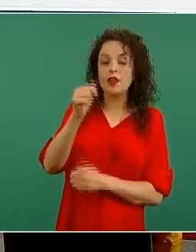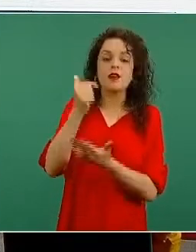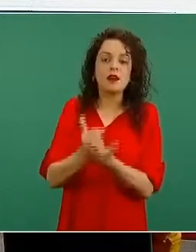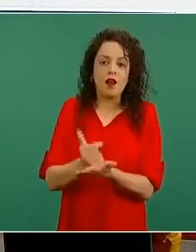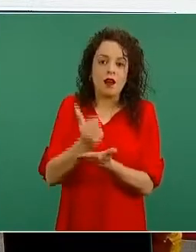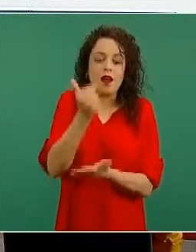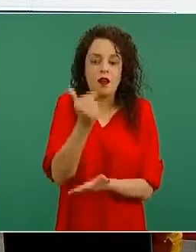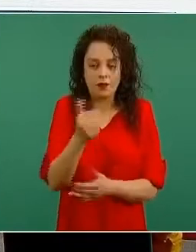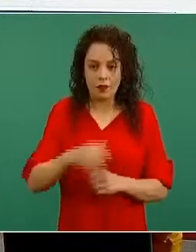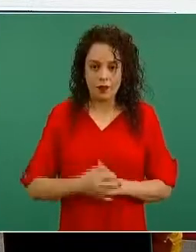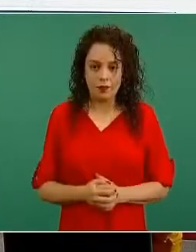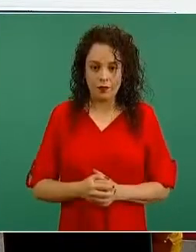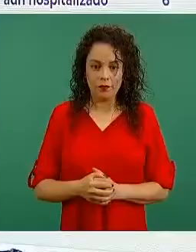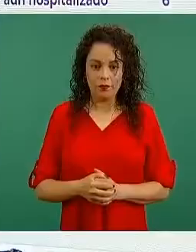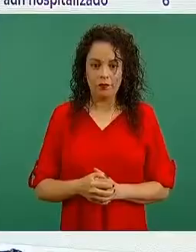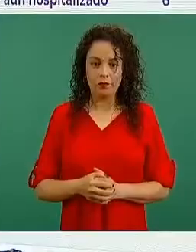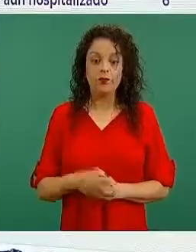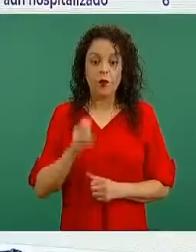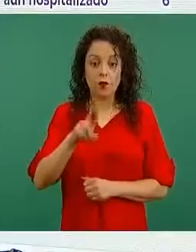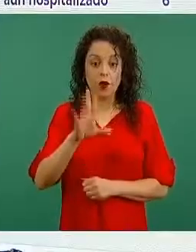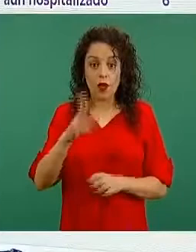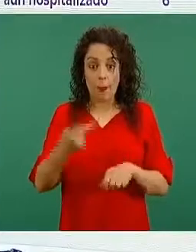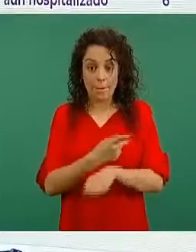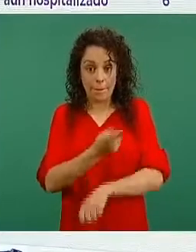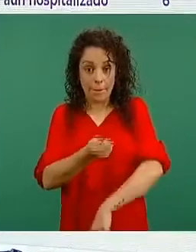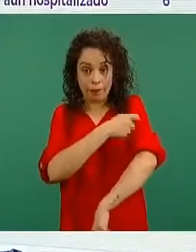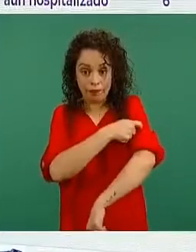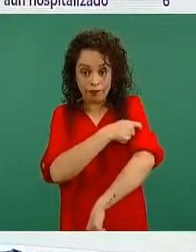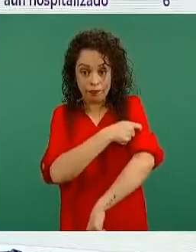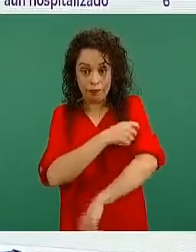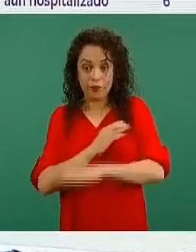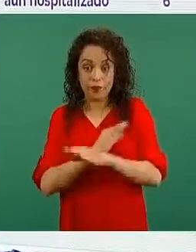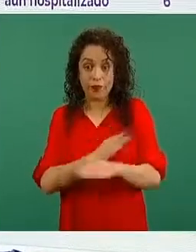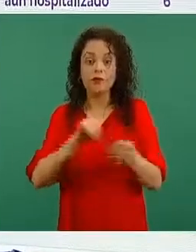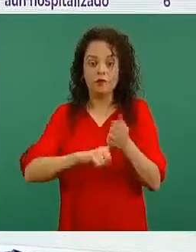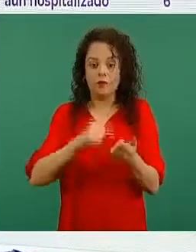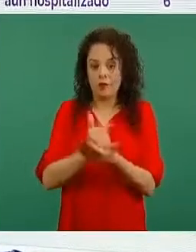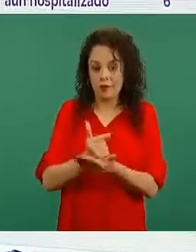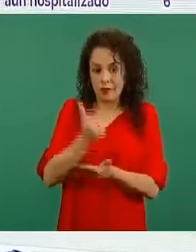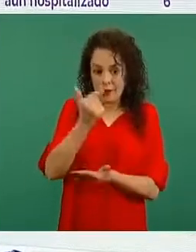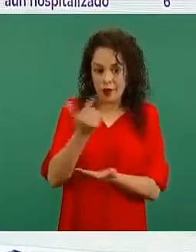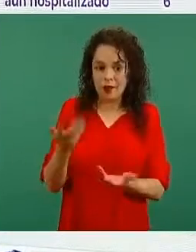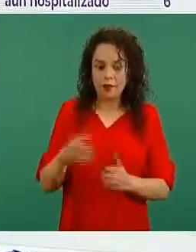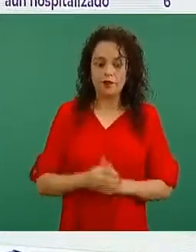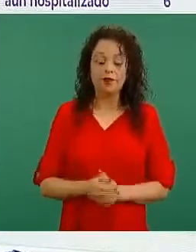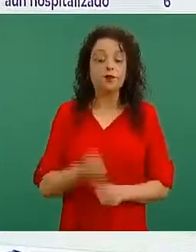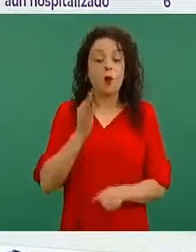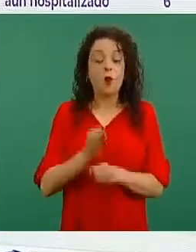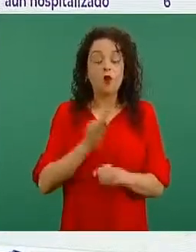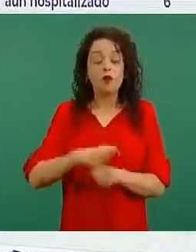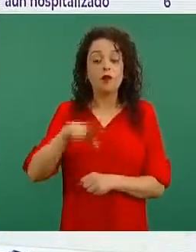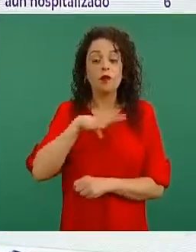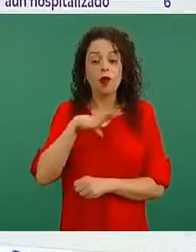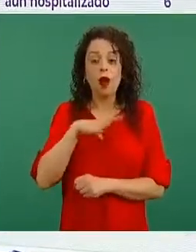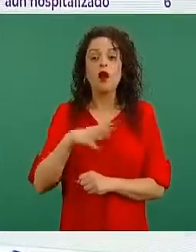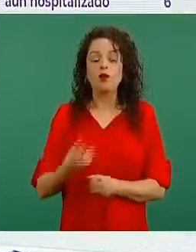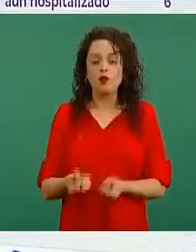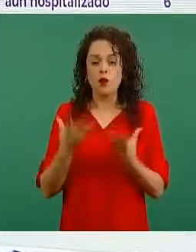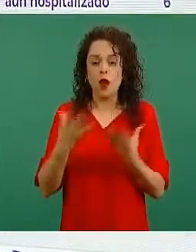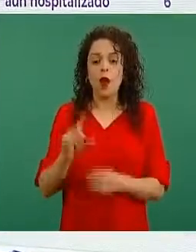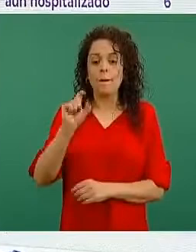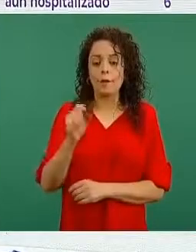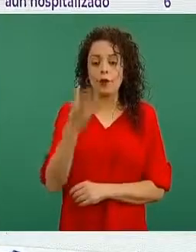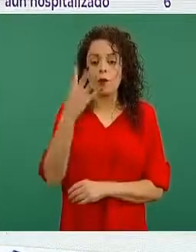eventos supuestamente atribuibles a vacunación e inmunización graves. Hasta el momento tenemos a este conjunto de